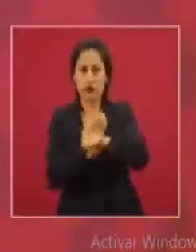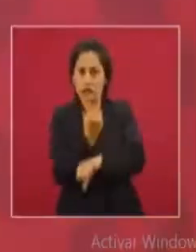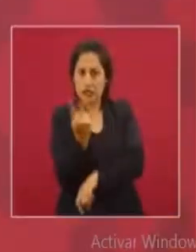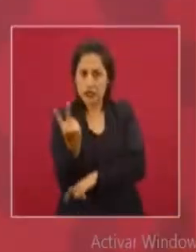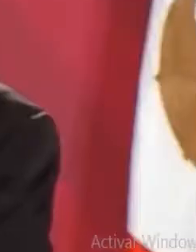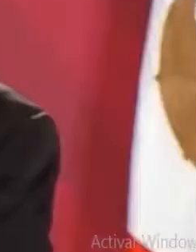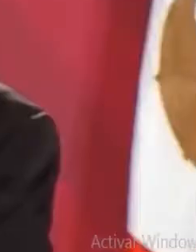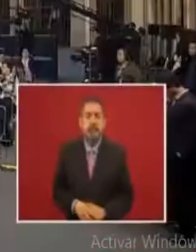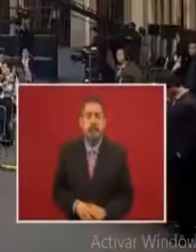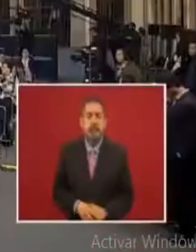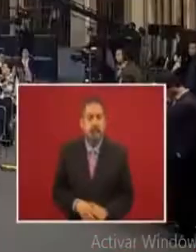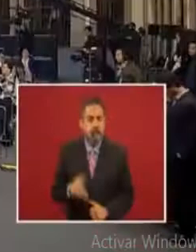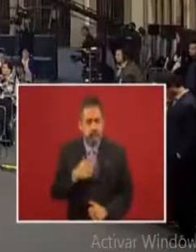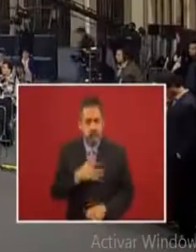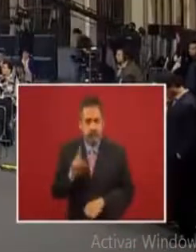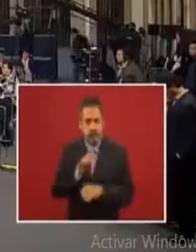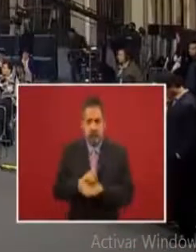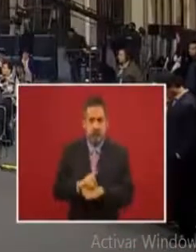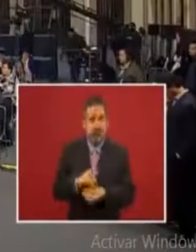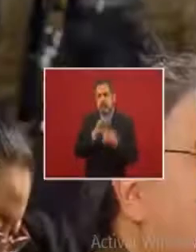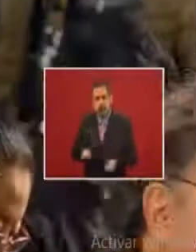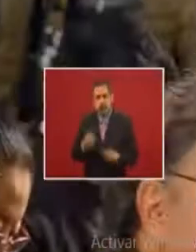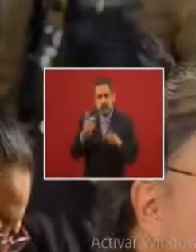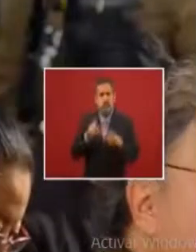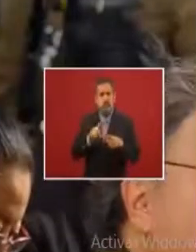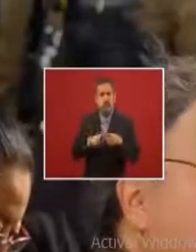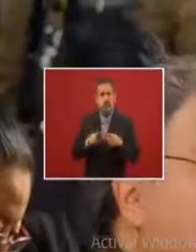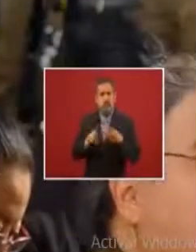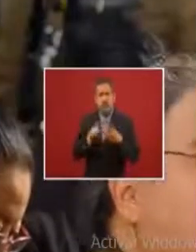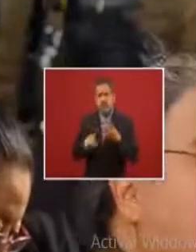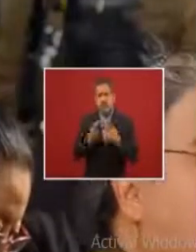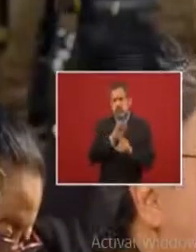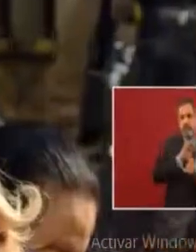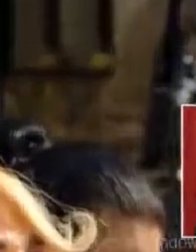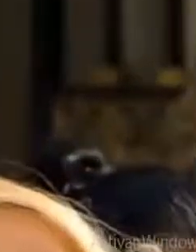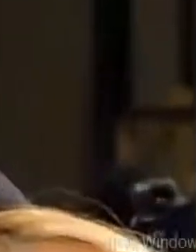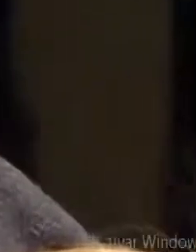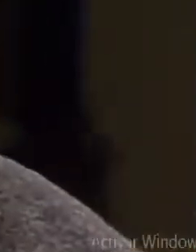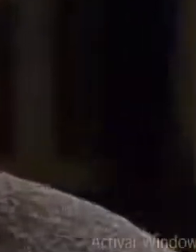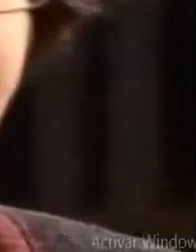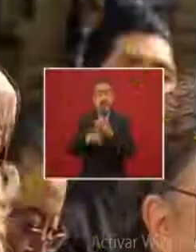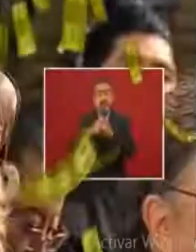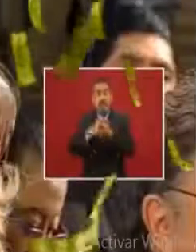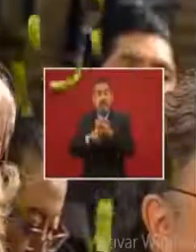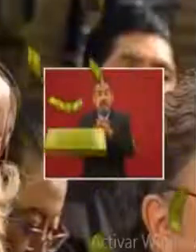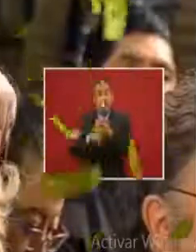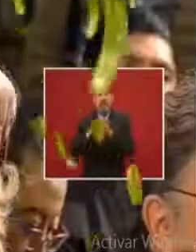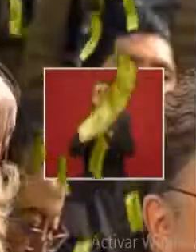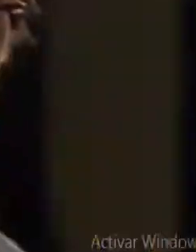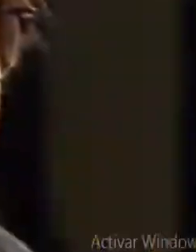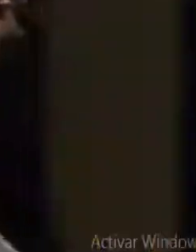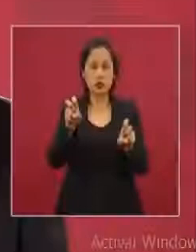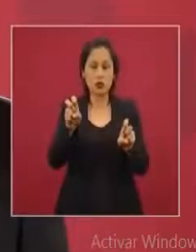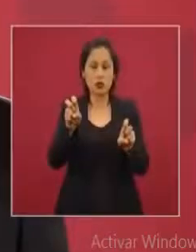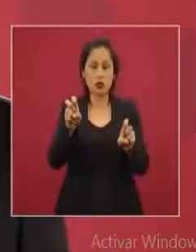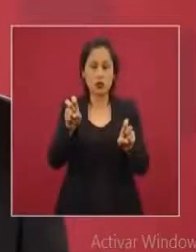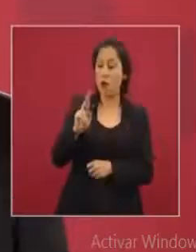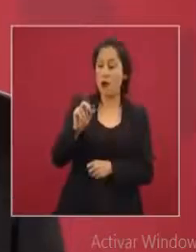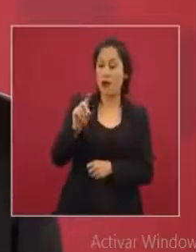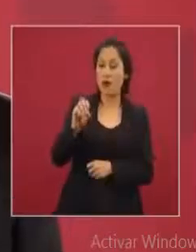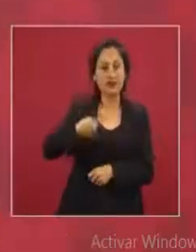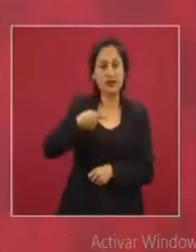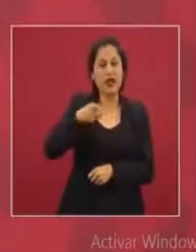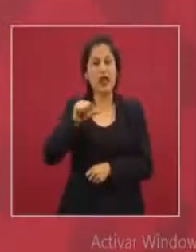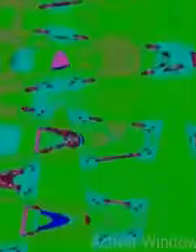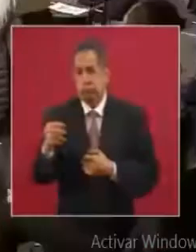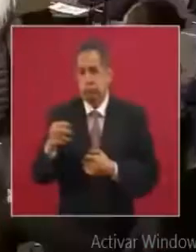Estoy demente. Presidente, ¿sí? Pendejo, no debería gastar tanto dinero. El dinero es dinero, LOL.